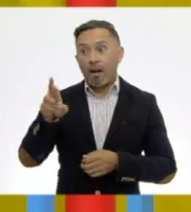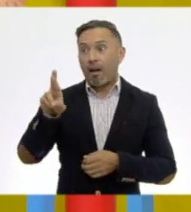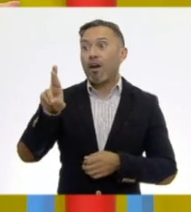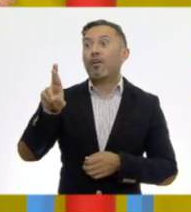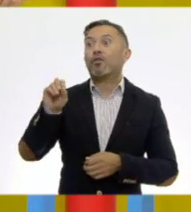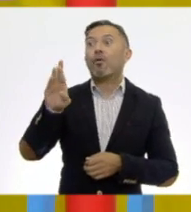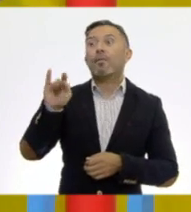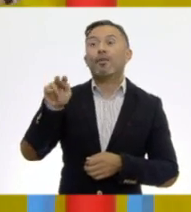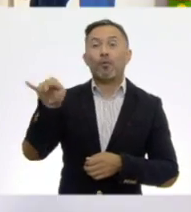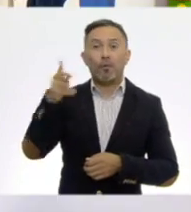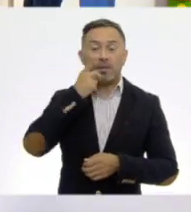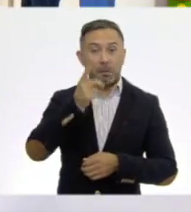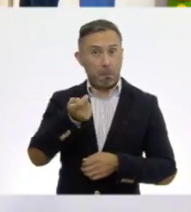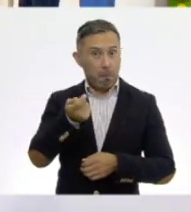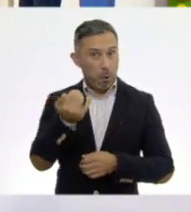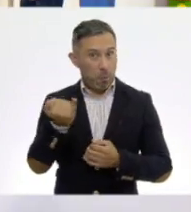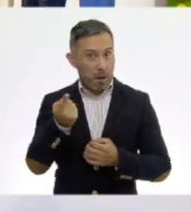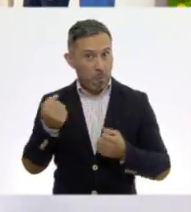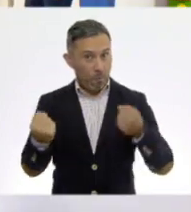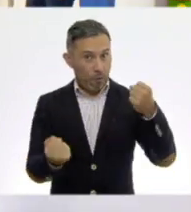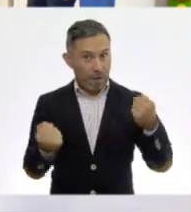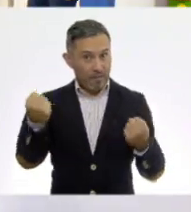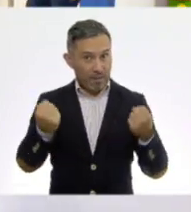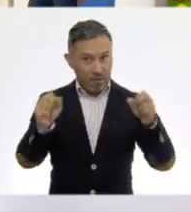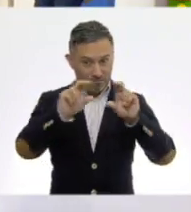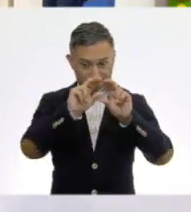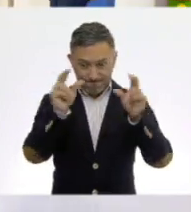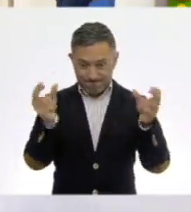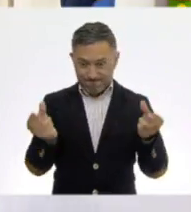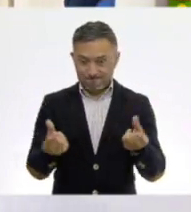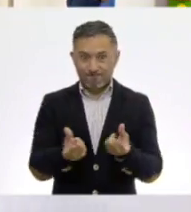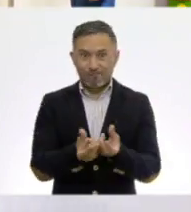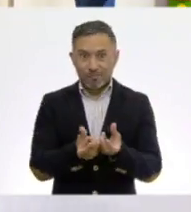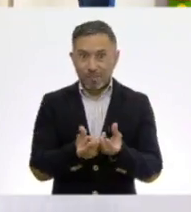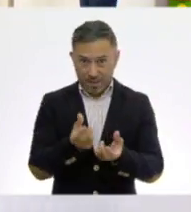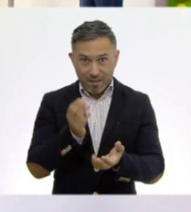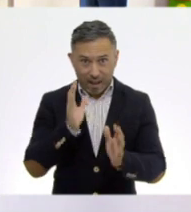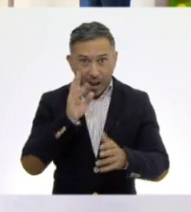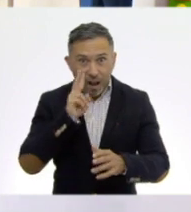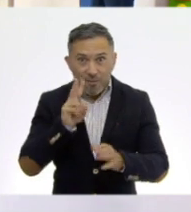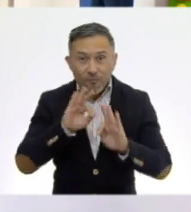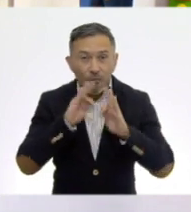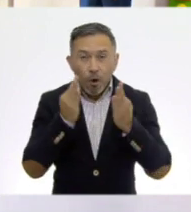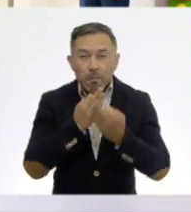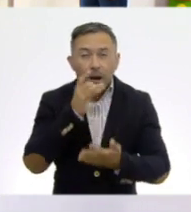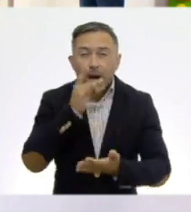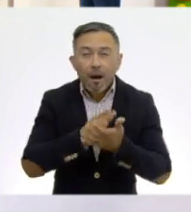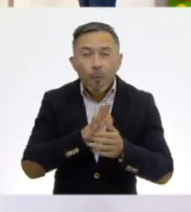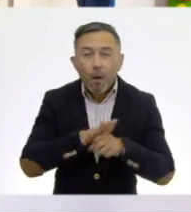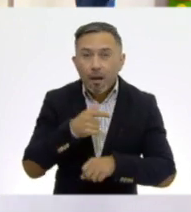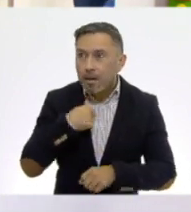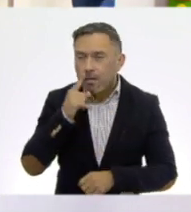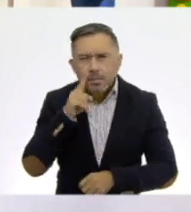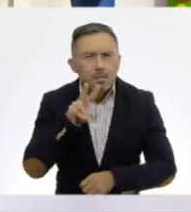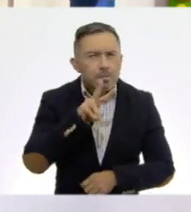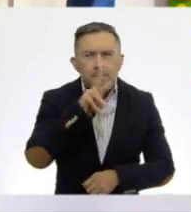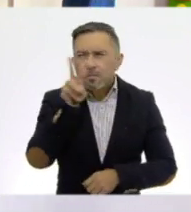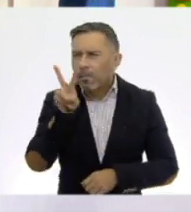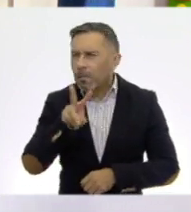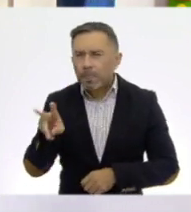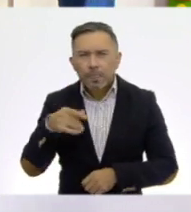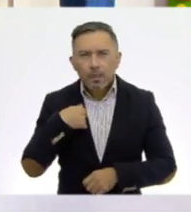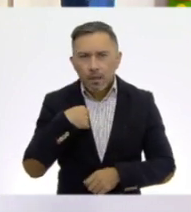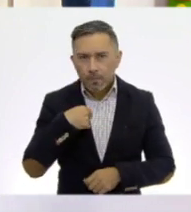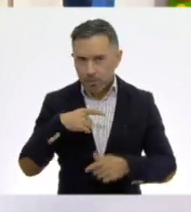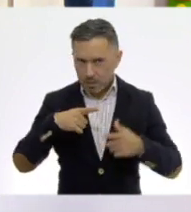volante. Estupendo. Bien. Y esa figura, ¿ya la está? ¿Vieron? ¿Ya la vieron? Está, yo ya la vi, pero ocupemos nuevamente nuestra lupa